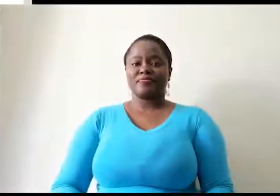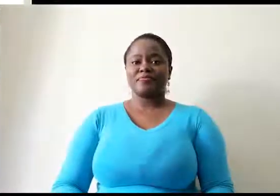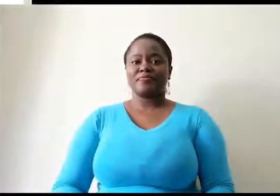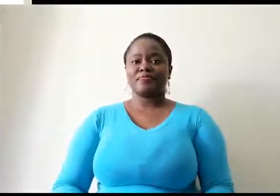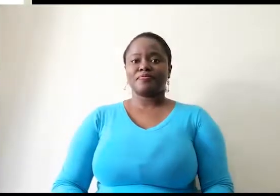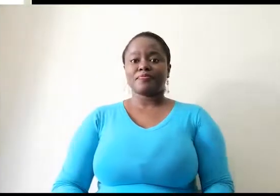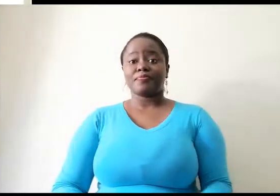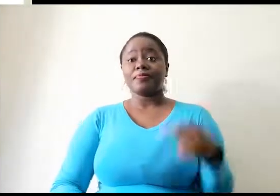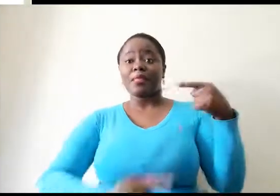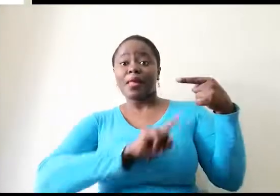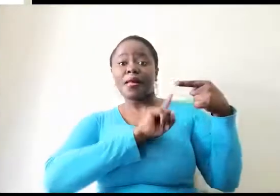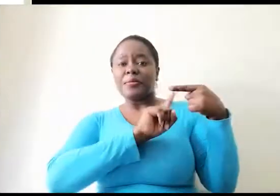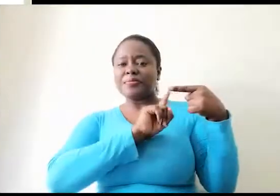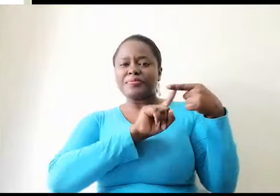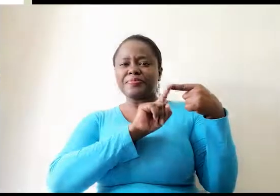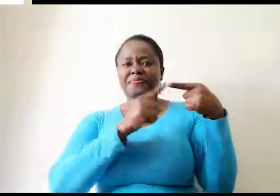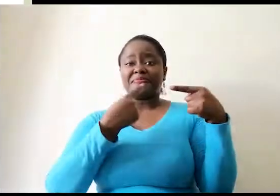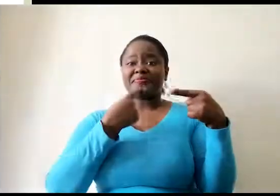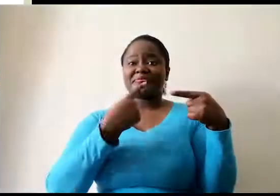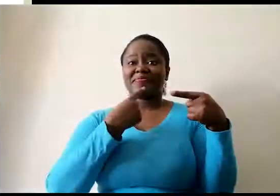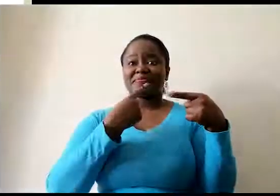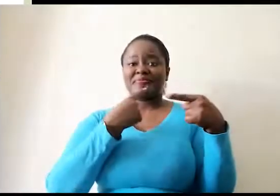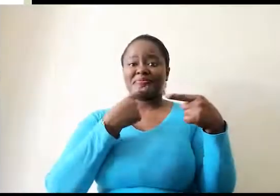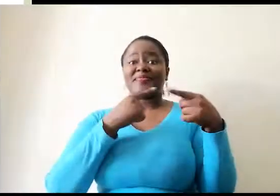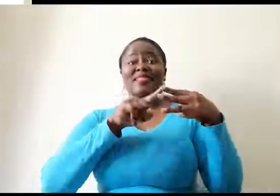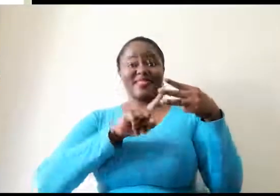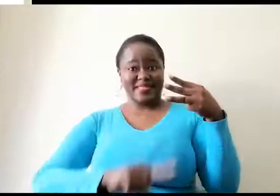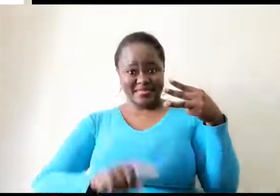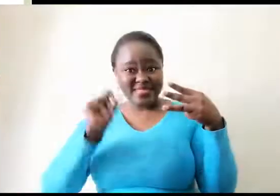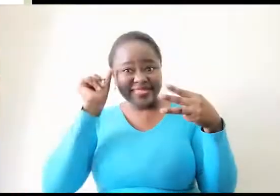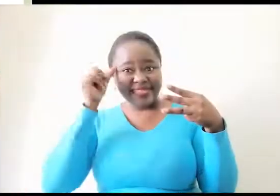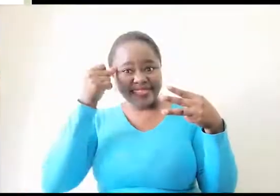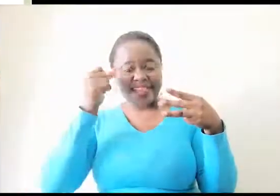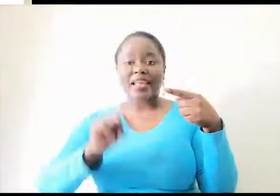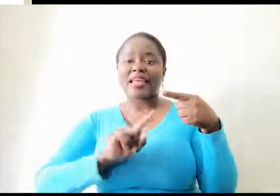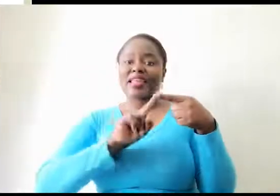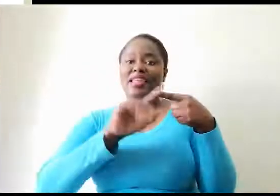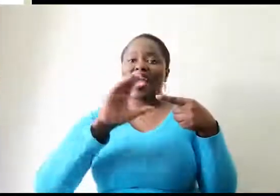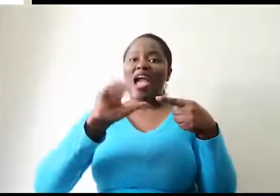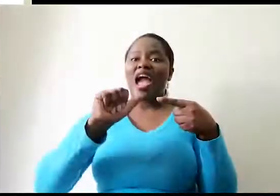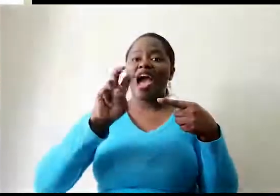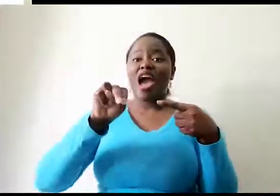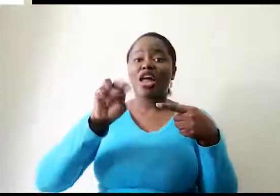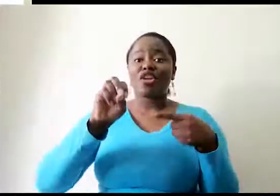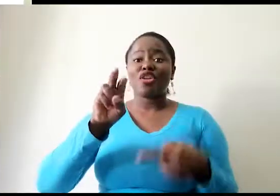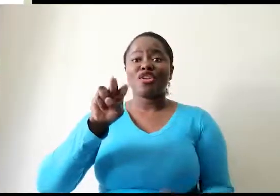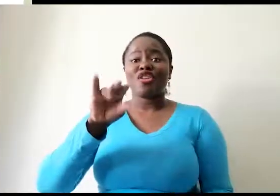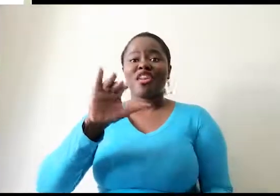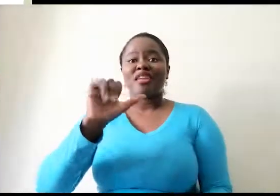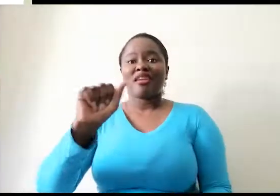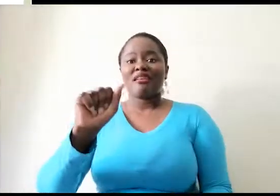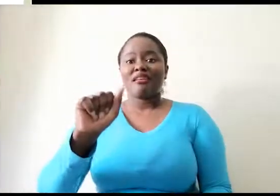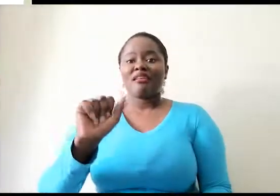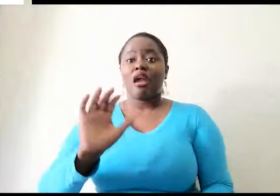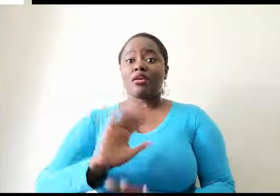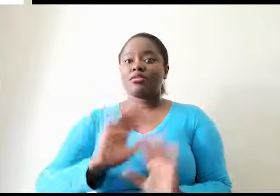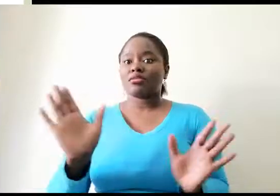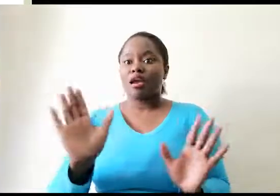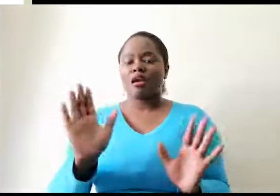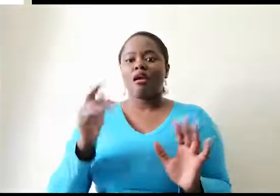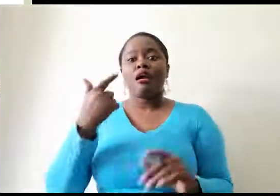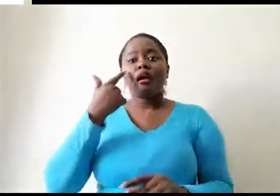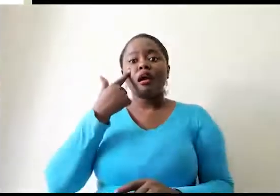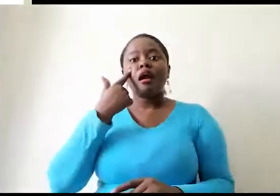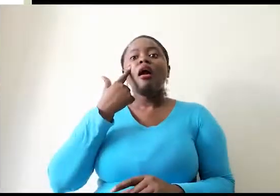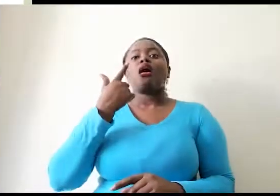La división de su filosofía pues se divide en tres partes. Primero, en la canónica, aquella que se ocupa de